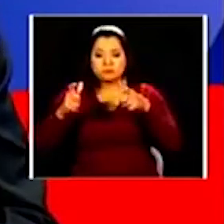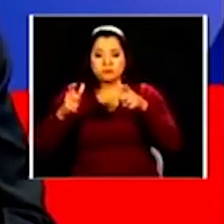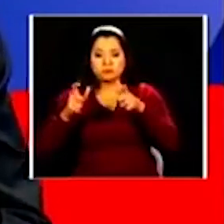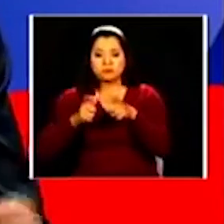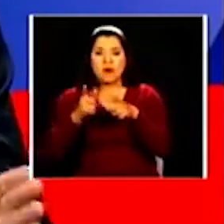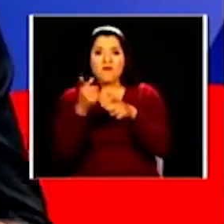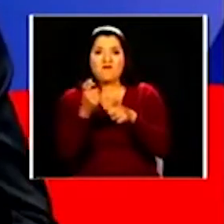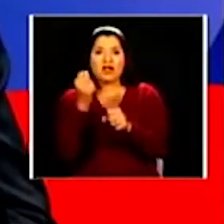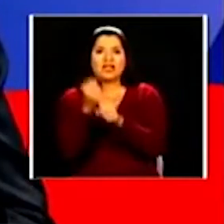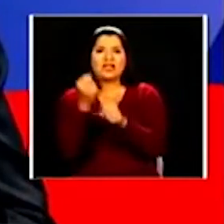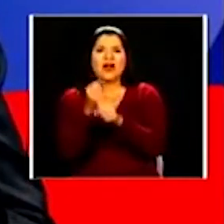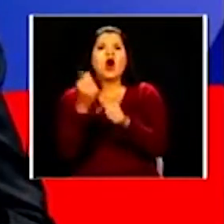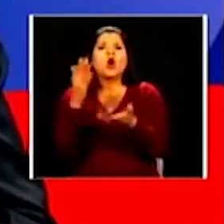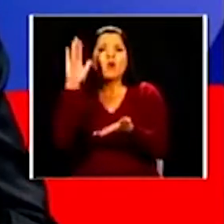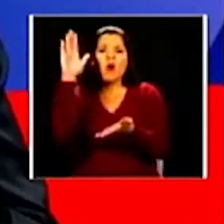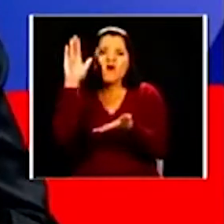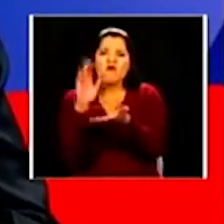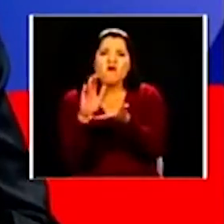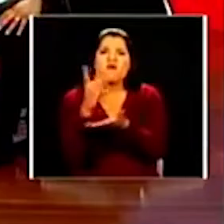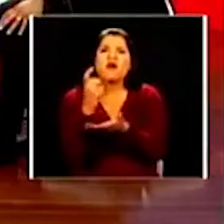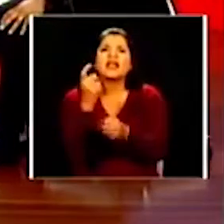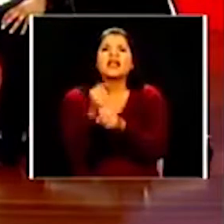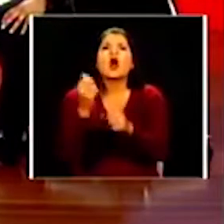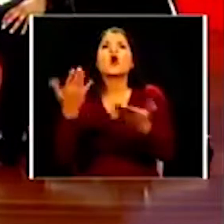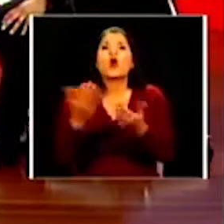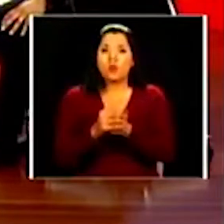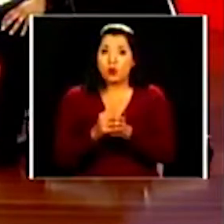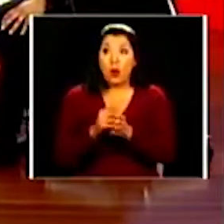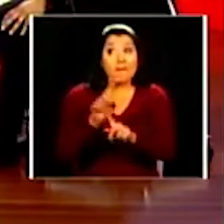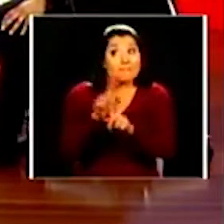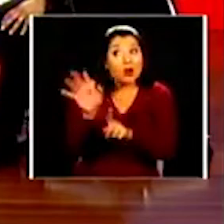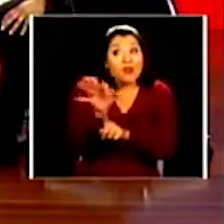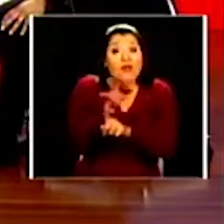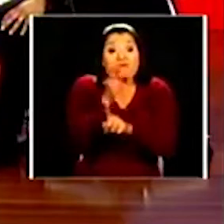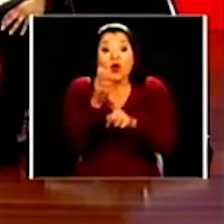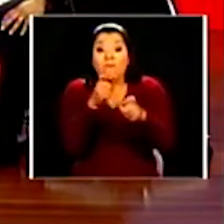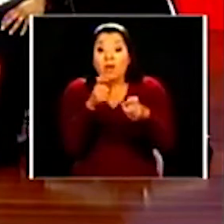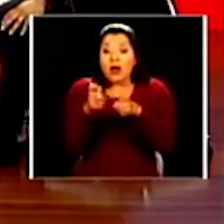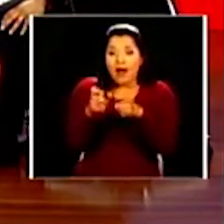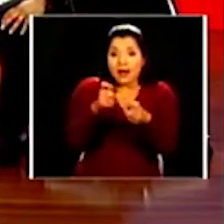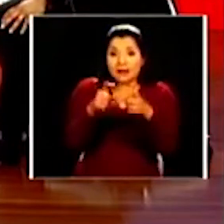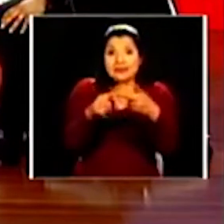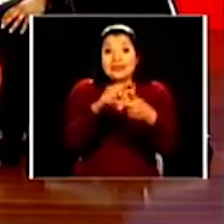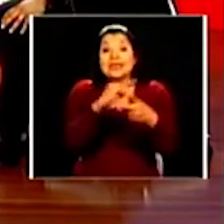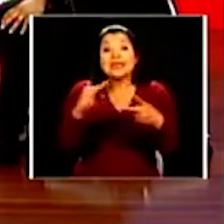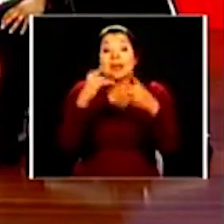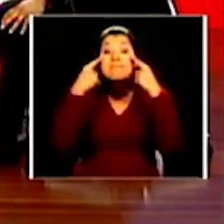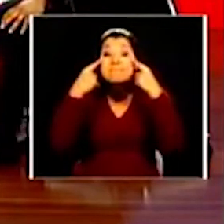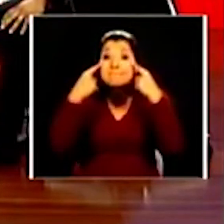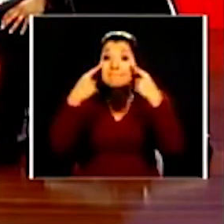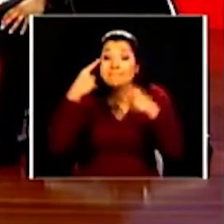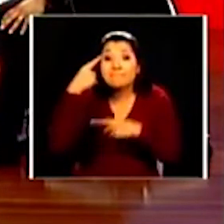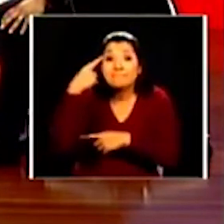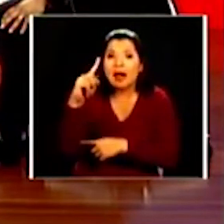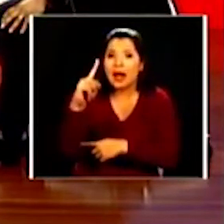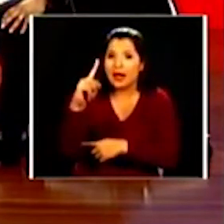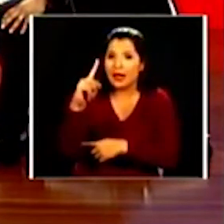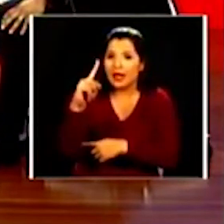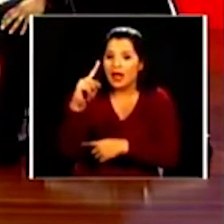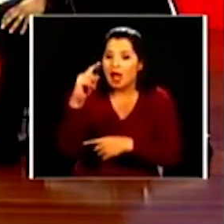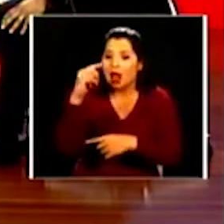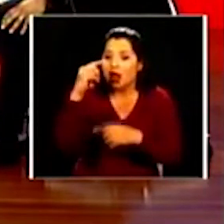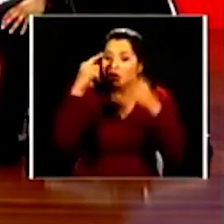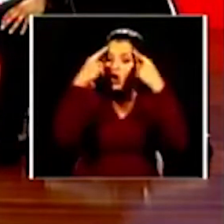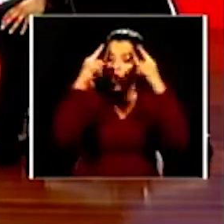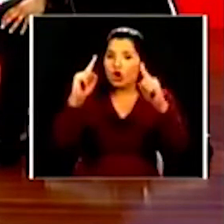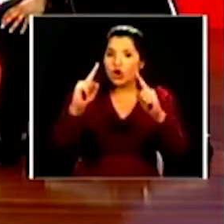lograr hacer de una manera sostenible y adicionalmente orientado a conseguir esto que en OIT llamamos el empleo decente?